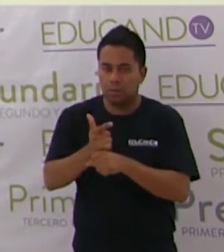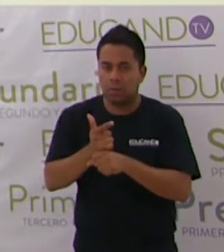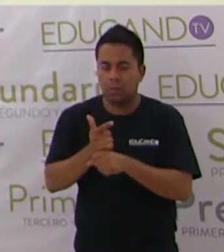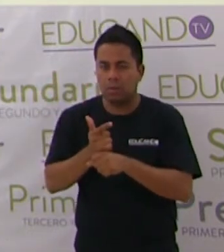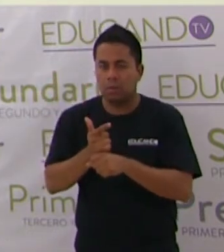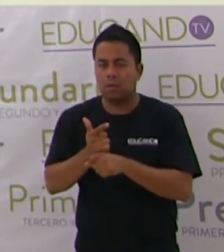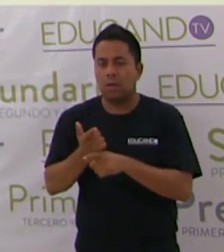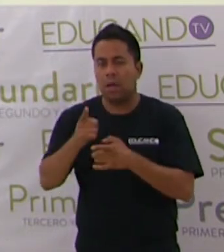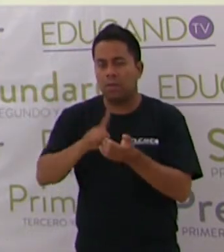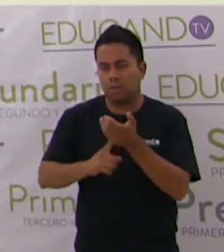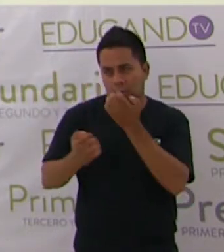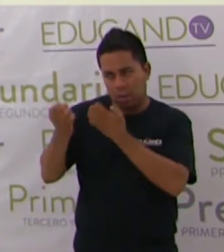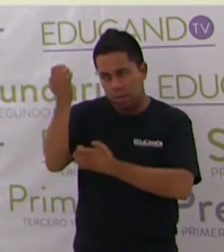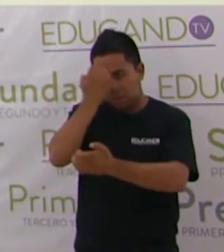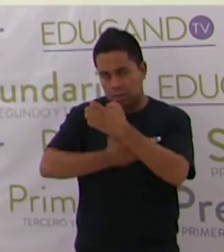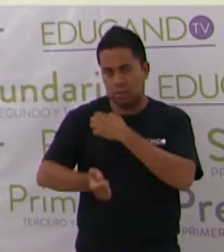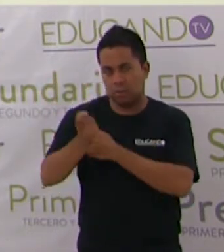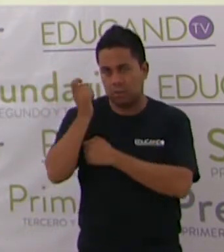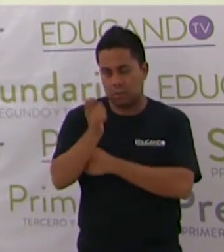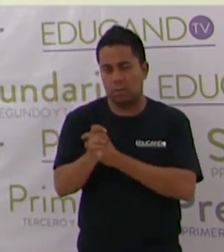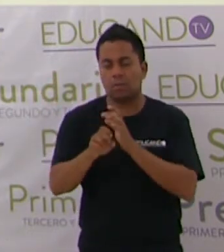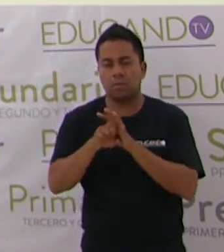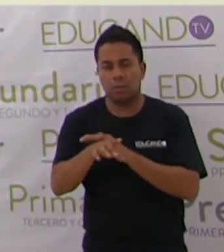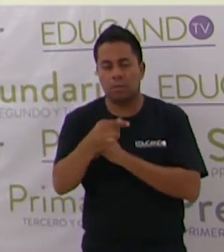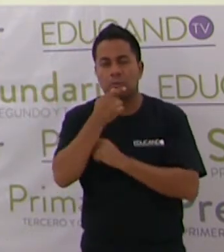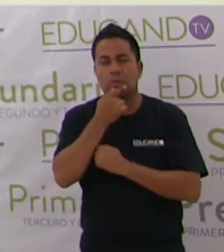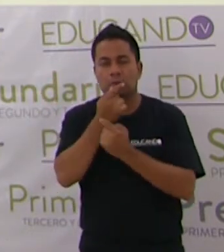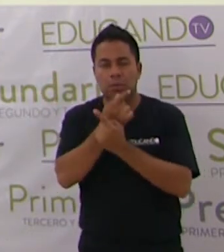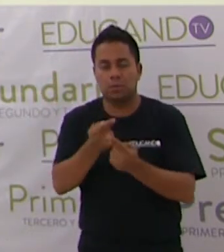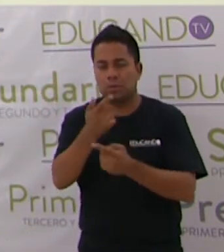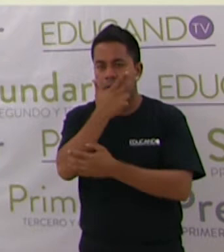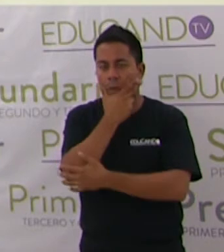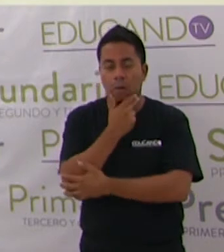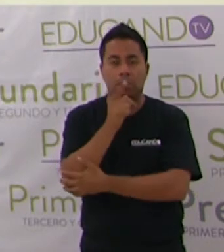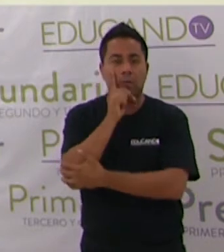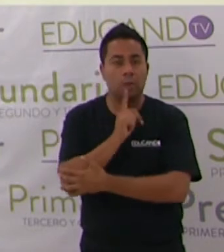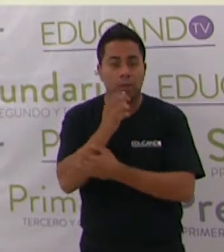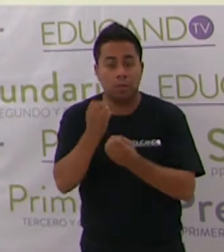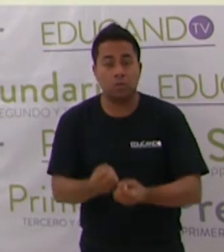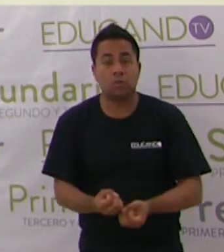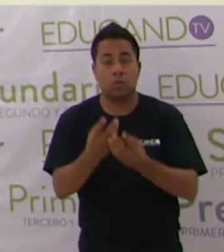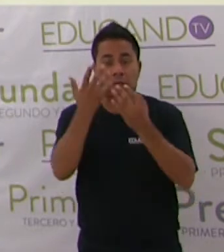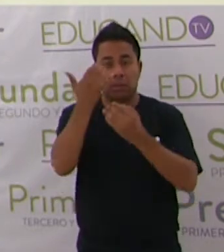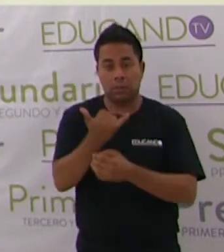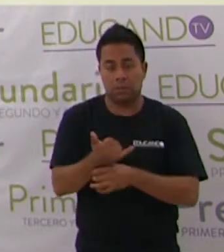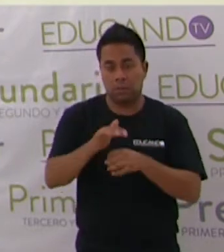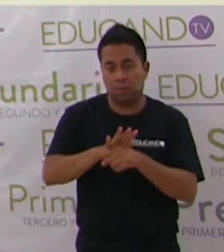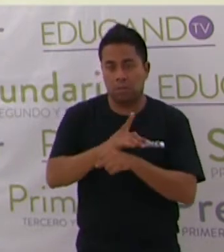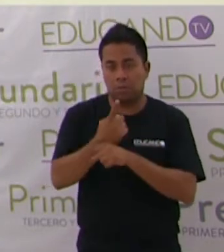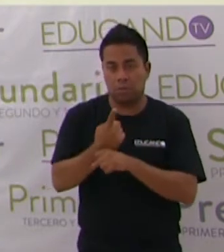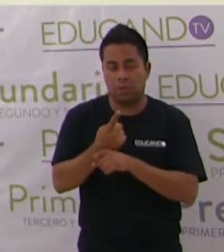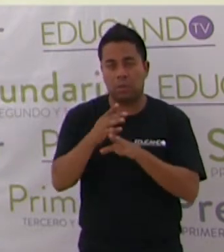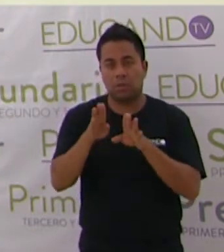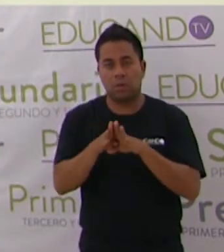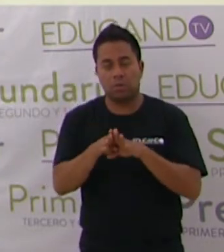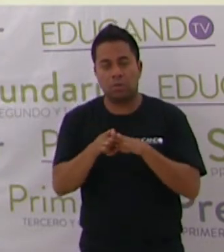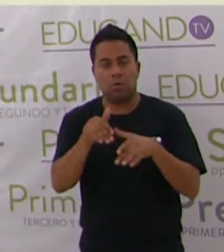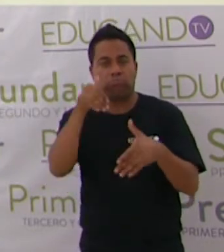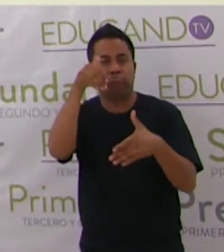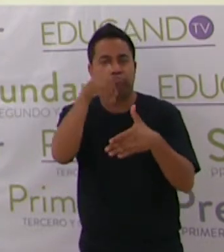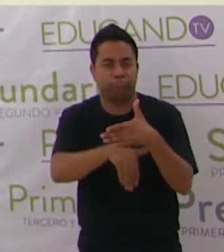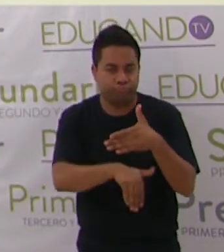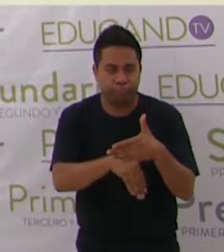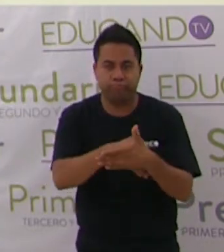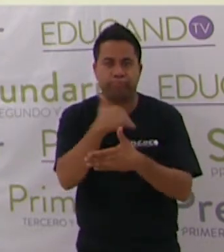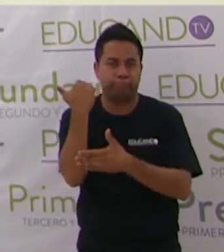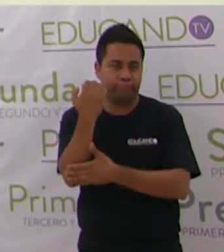o analizar cuántos niños y cuántas niñas y por qué se fueron de la escuela.